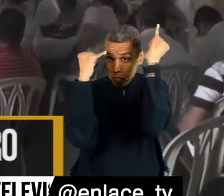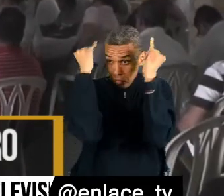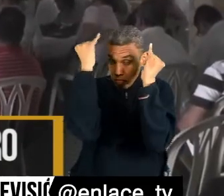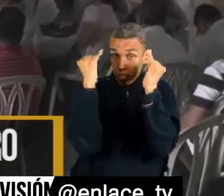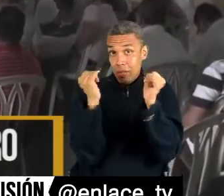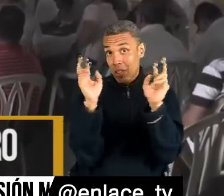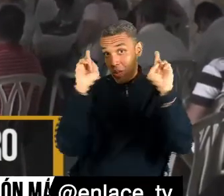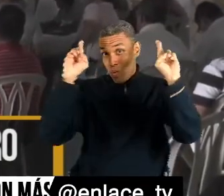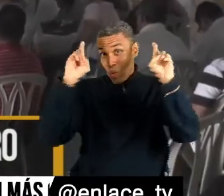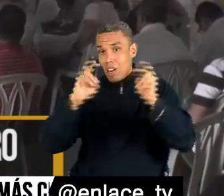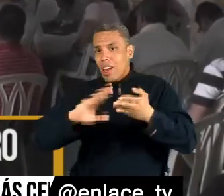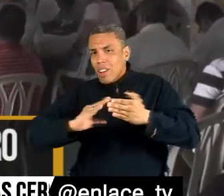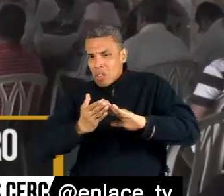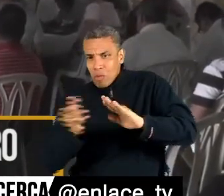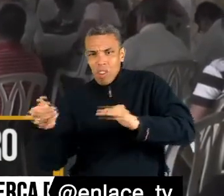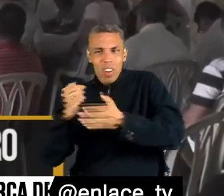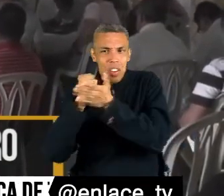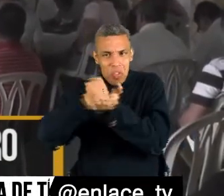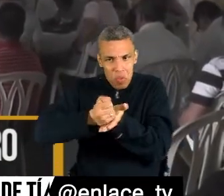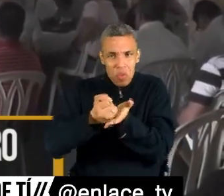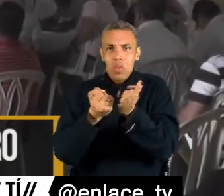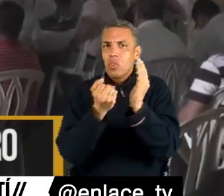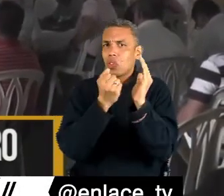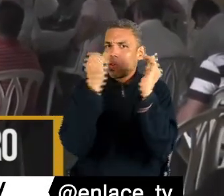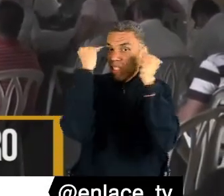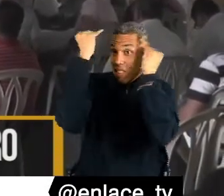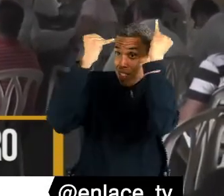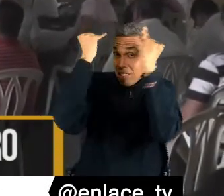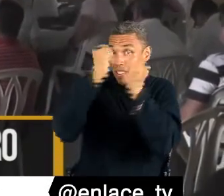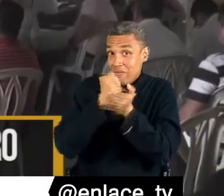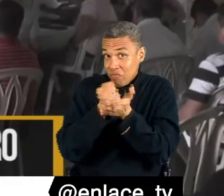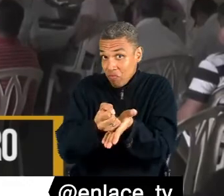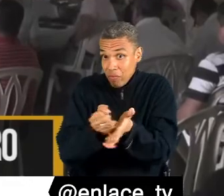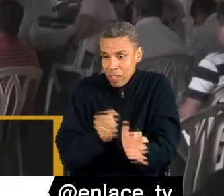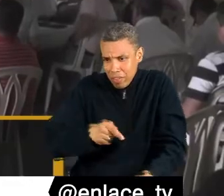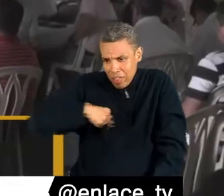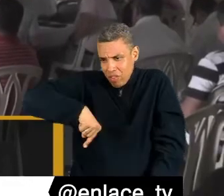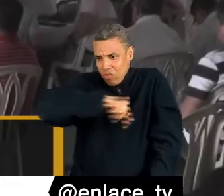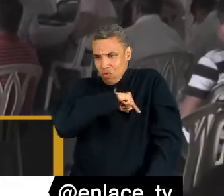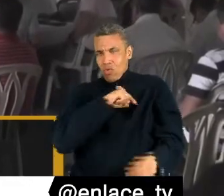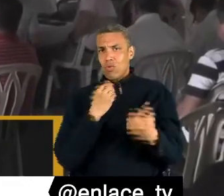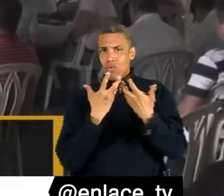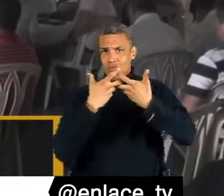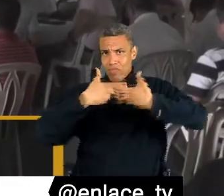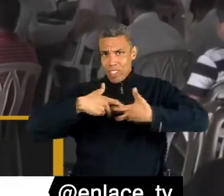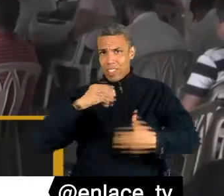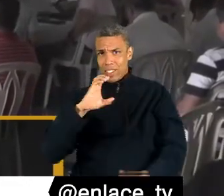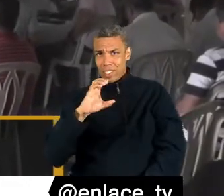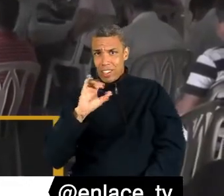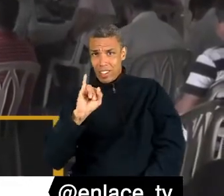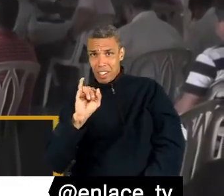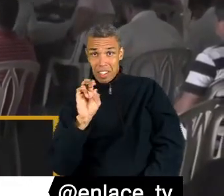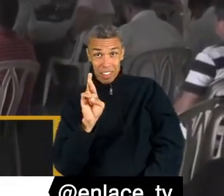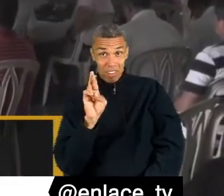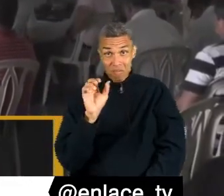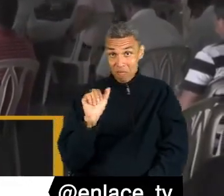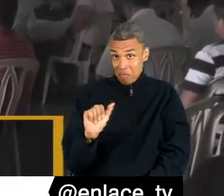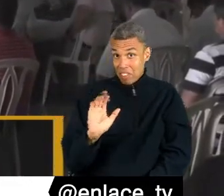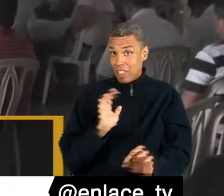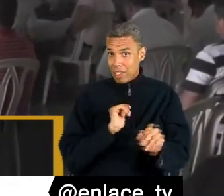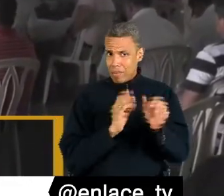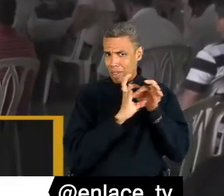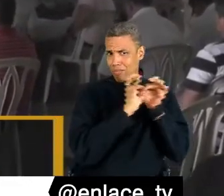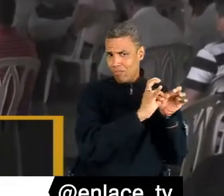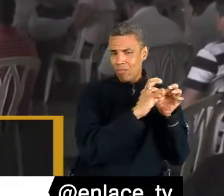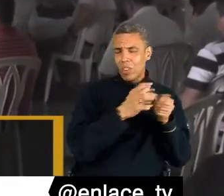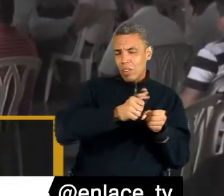para el corregimiento del centro, donde nosotros como proyecto de La Sira Infantas vamos a aunar esfuerzos para que en